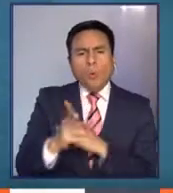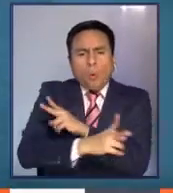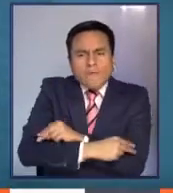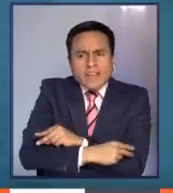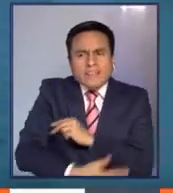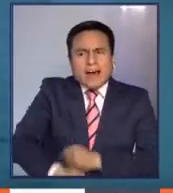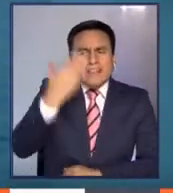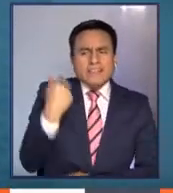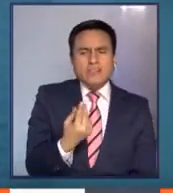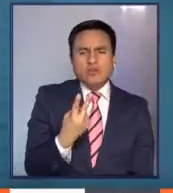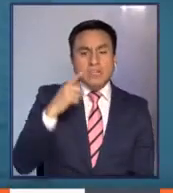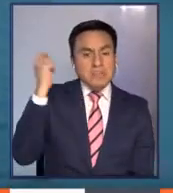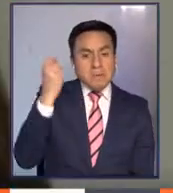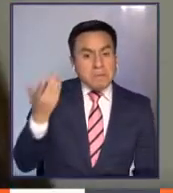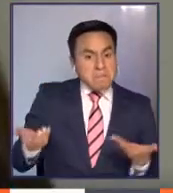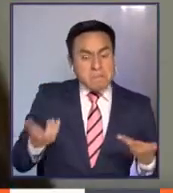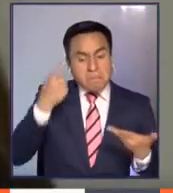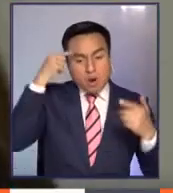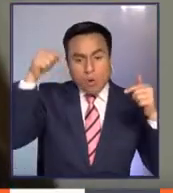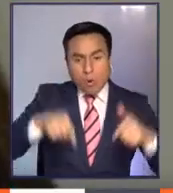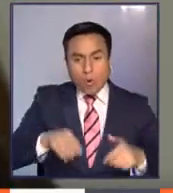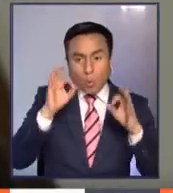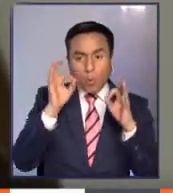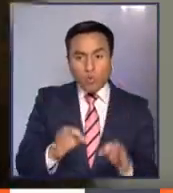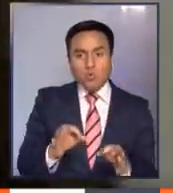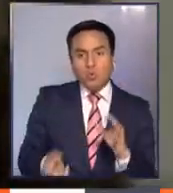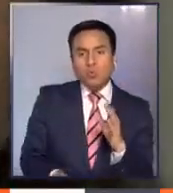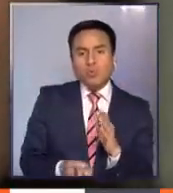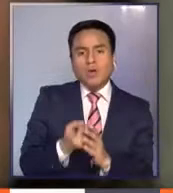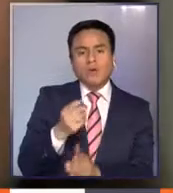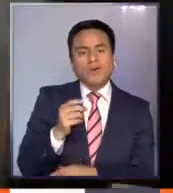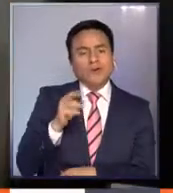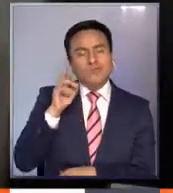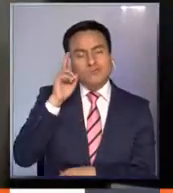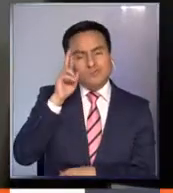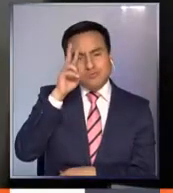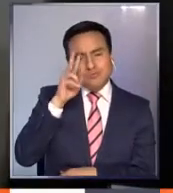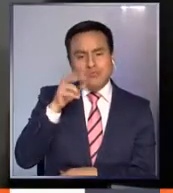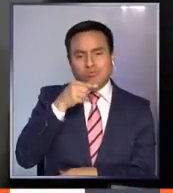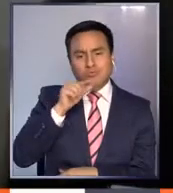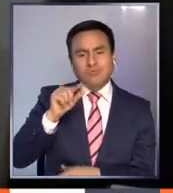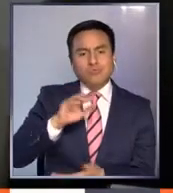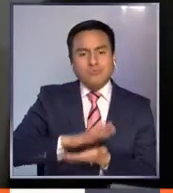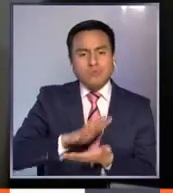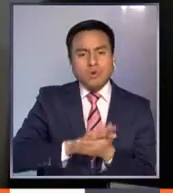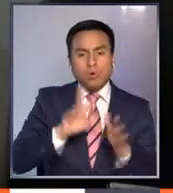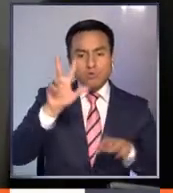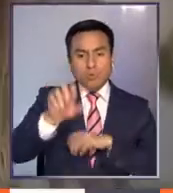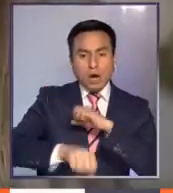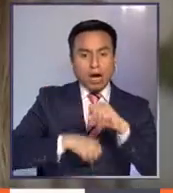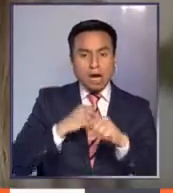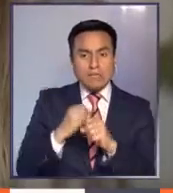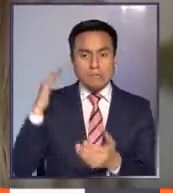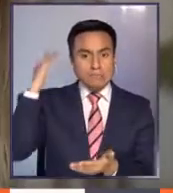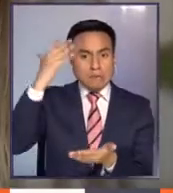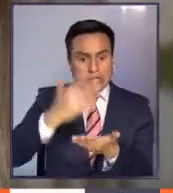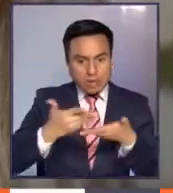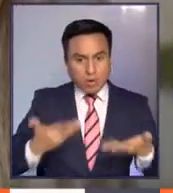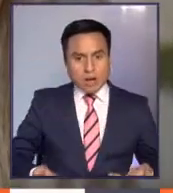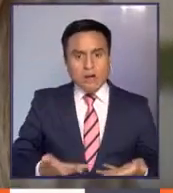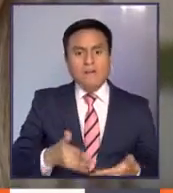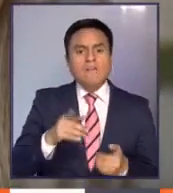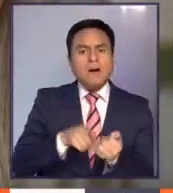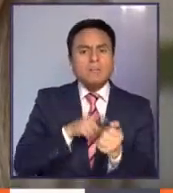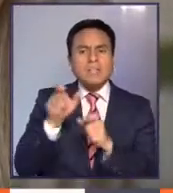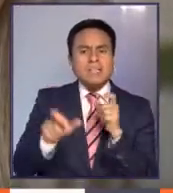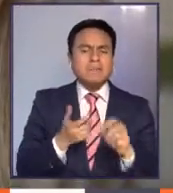de septiembre. Pero hoy día, cuando un nuevo aniversario del accidente se acerca, 8 años después, lo que pide las familias ya